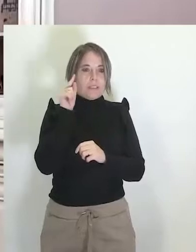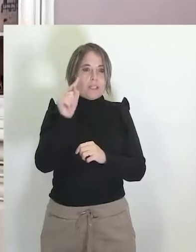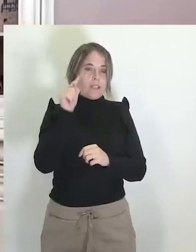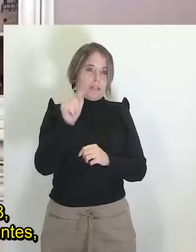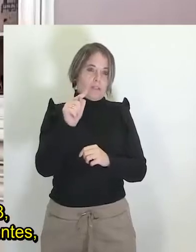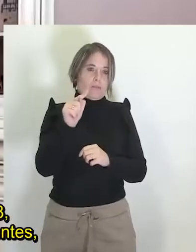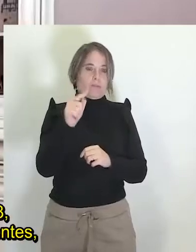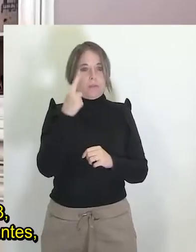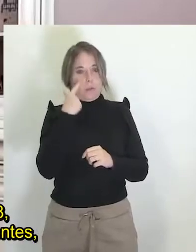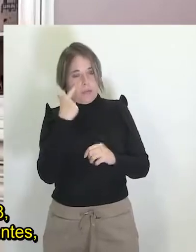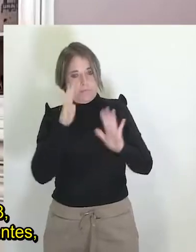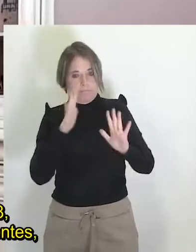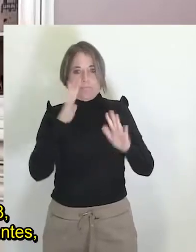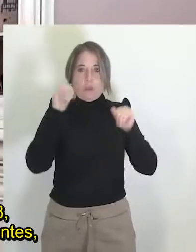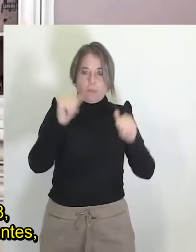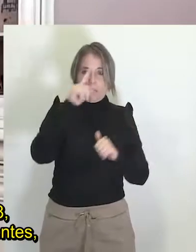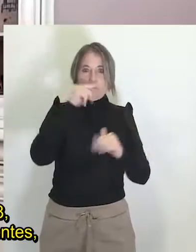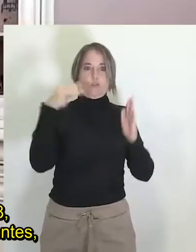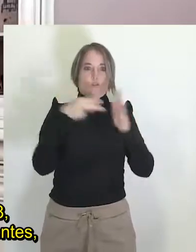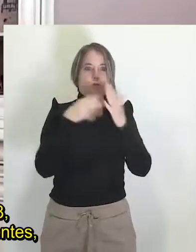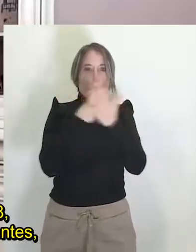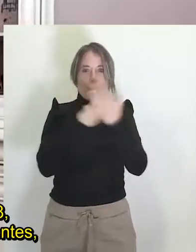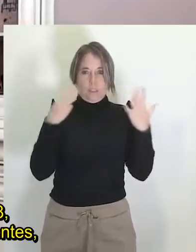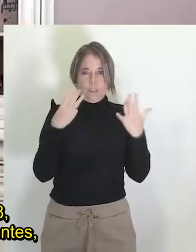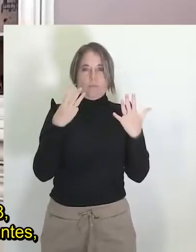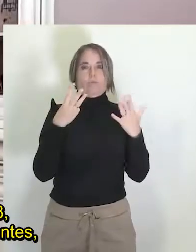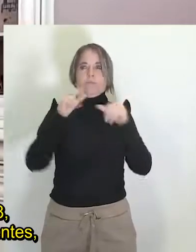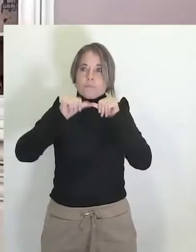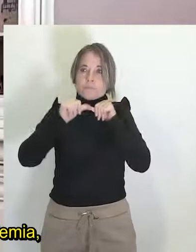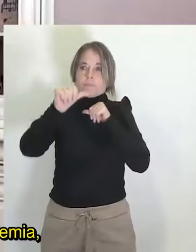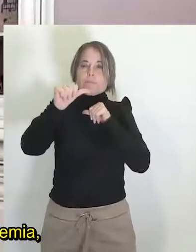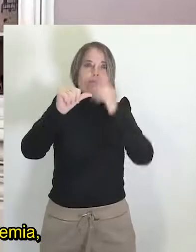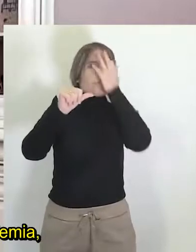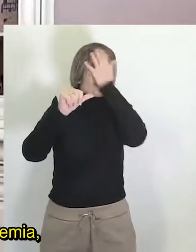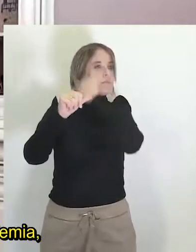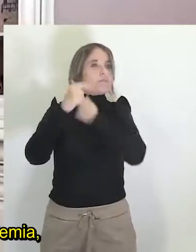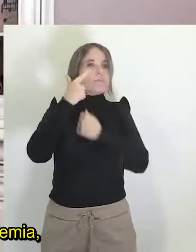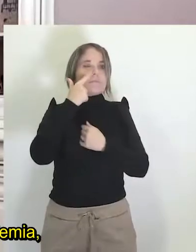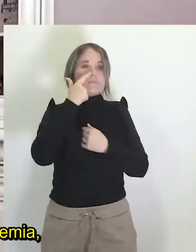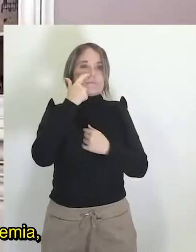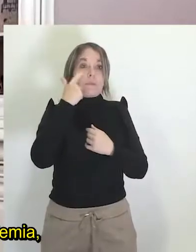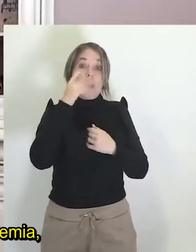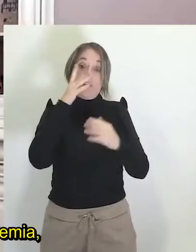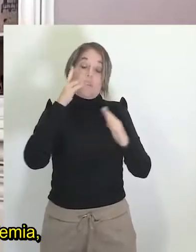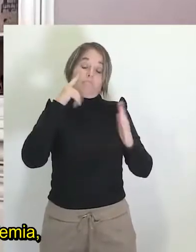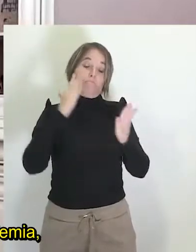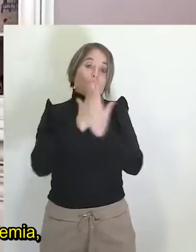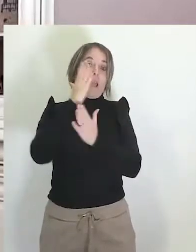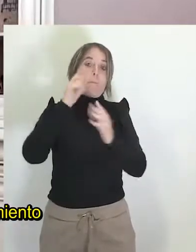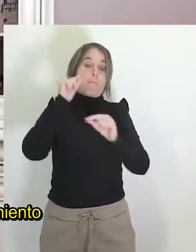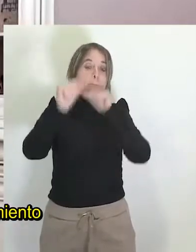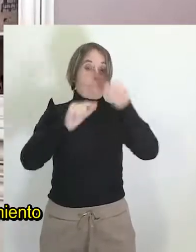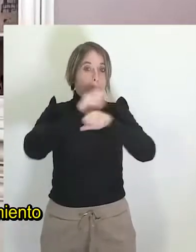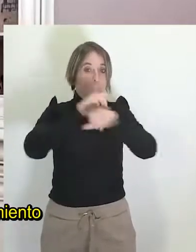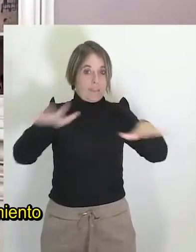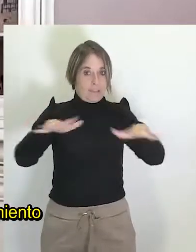sucedido. Empezamos, si partimos de abril de 2018, teniendo en cuenta los precedentes, pero por medio nos encontramos con una pandemia en